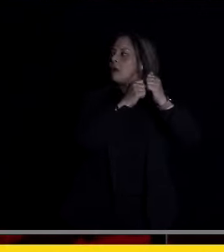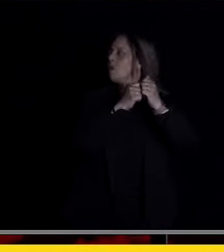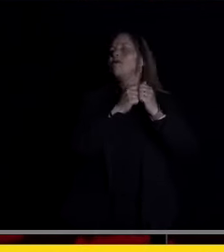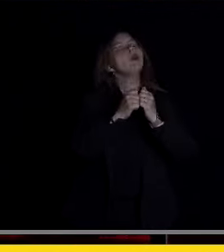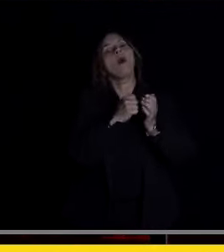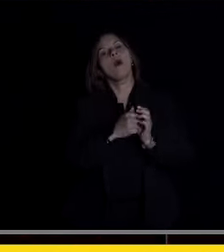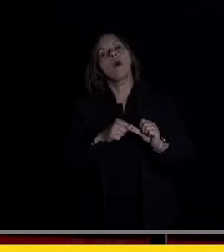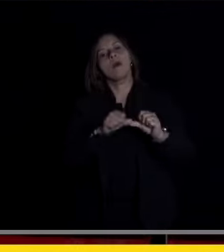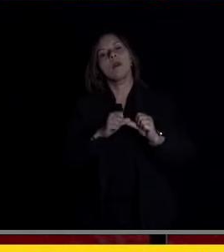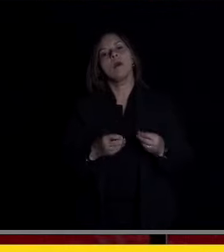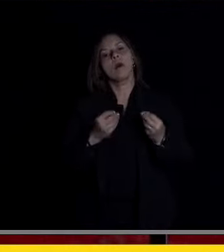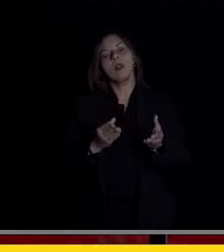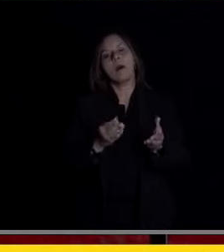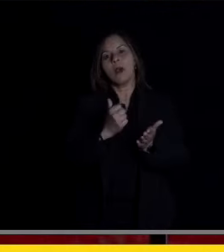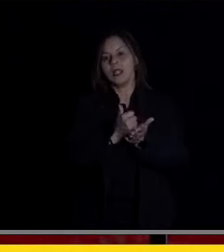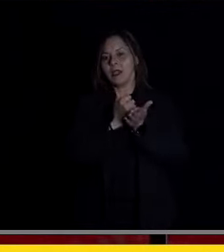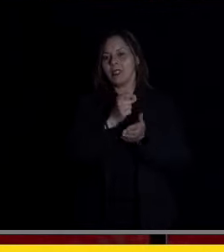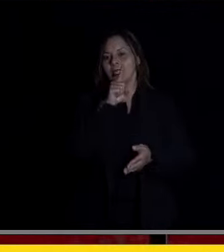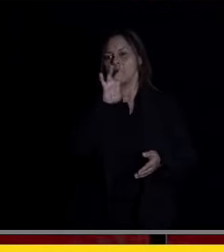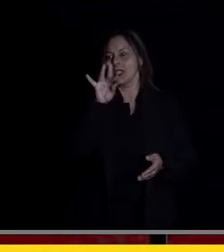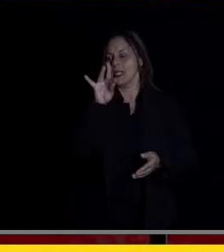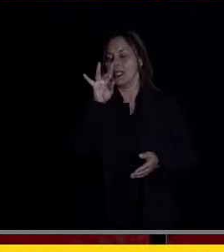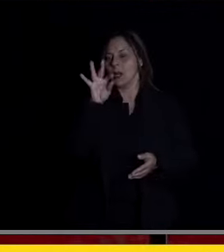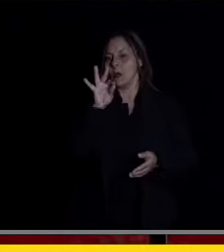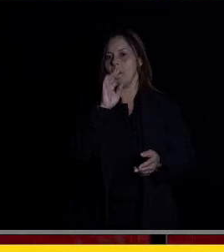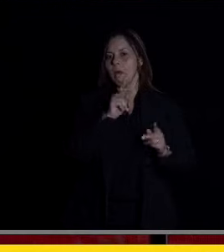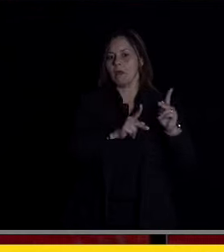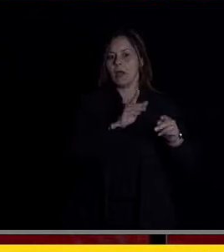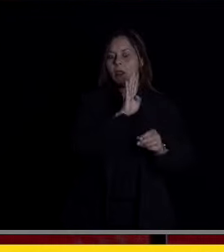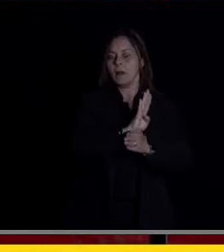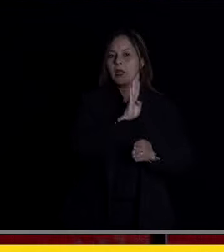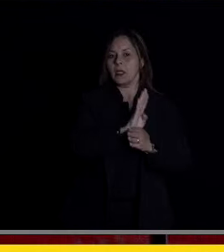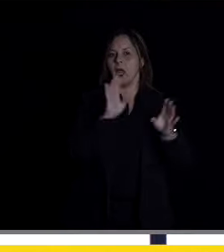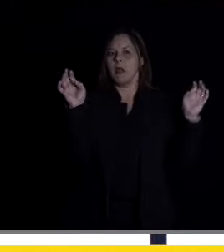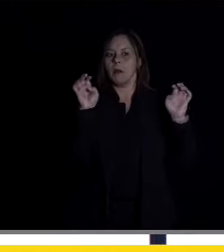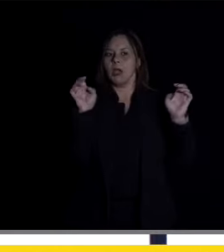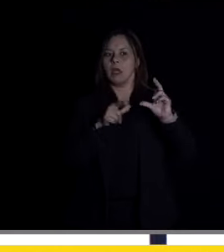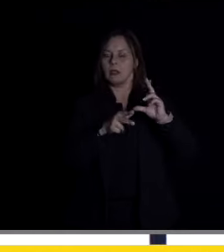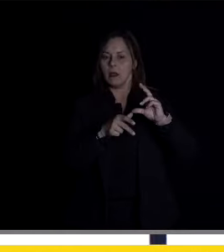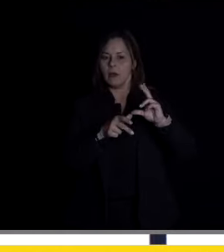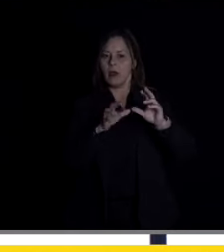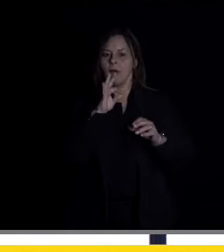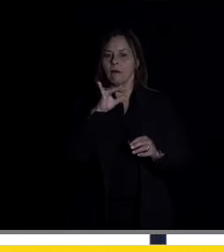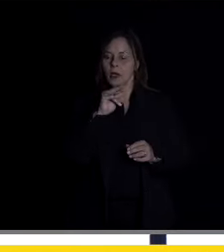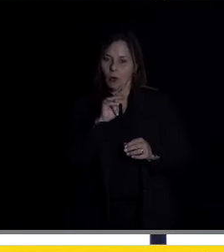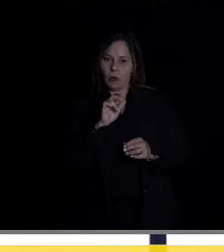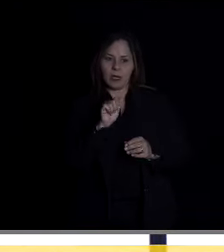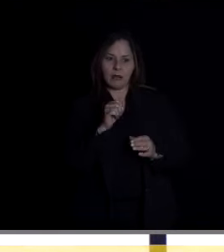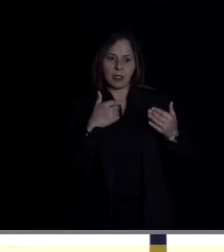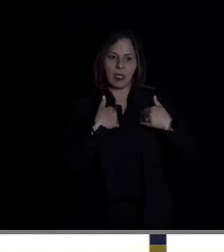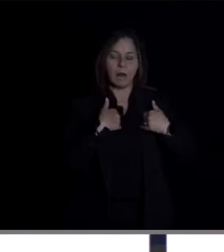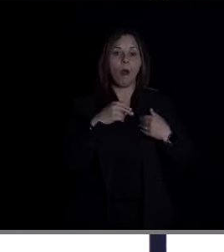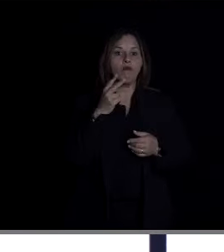ayudas. Y de los 189 empresarios que nos pidieron apoyo en la emergencia de Fiona, ya tenemos en proceso 12 préstamos